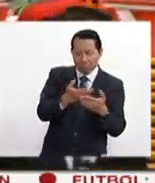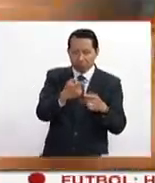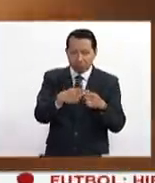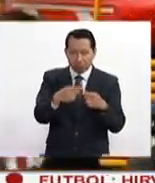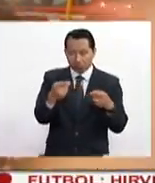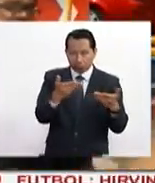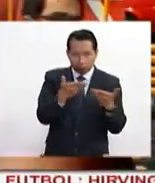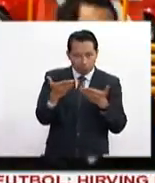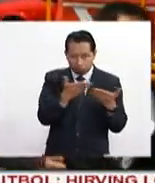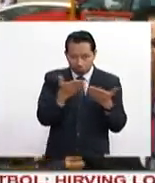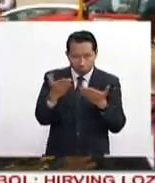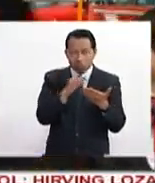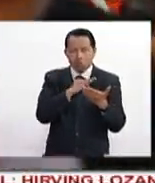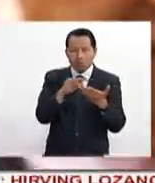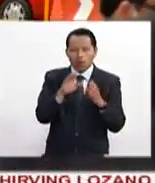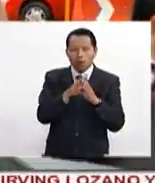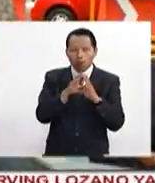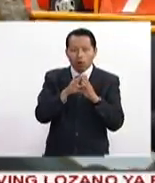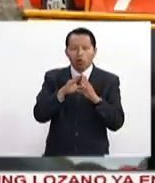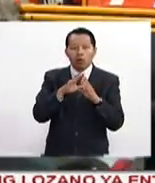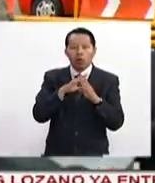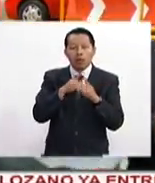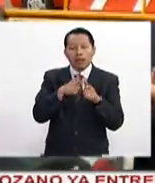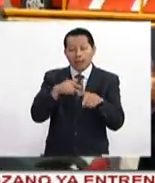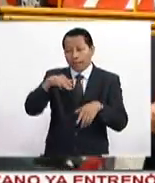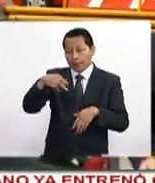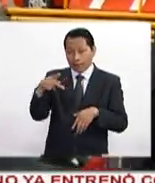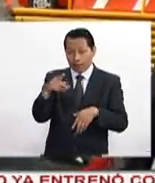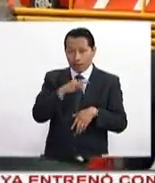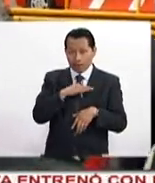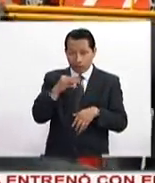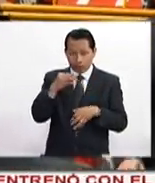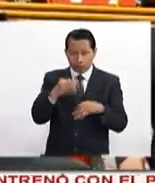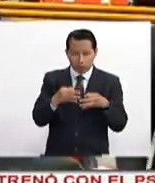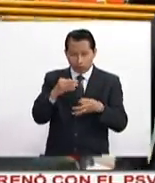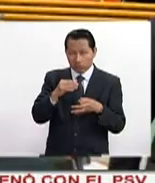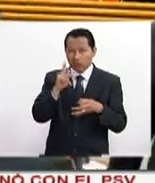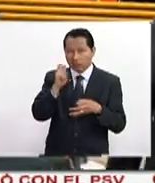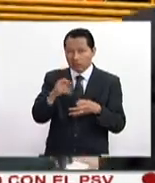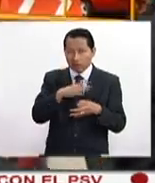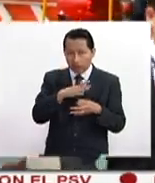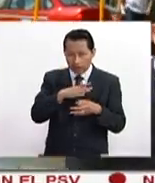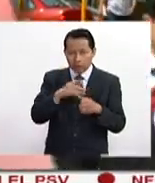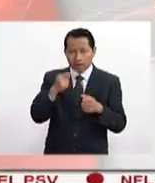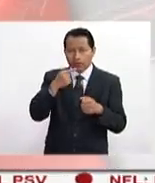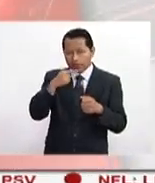para determinar definitivamente el Ministerio Público si están plenamente acreditados los delitos.